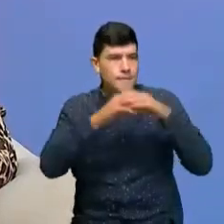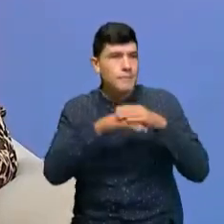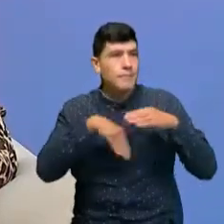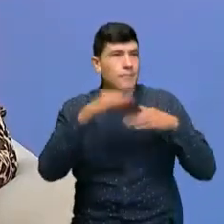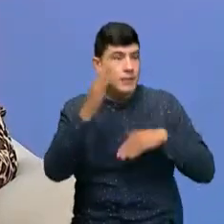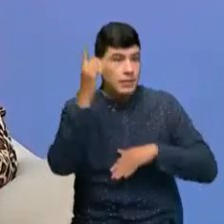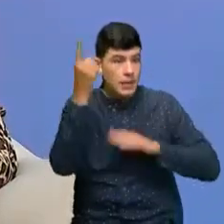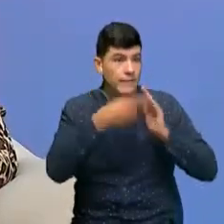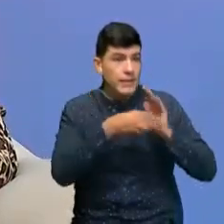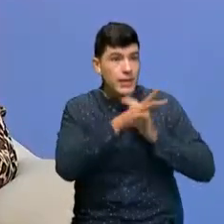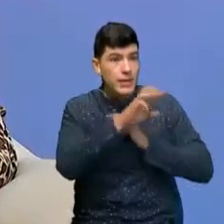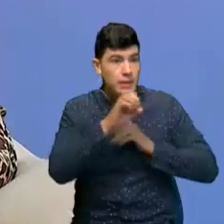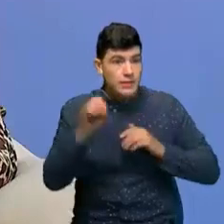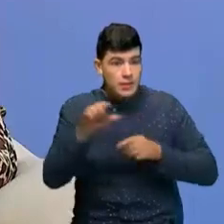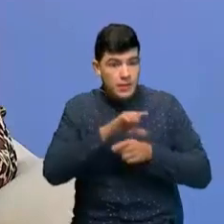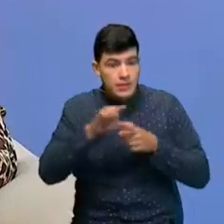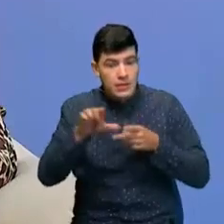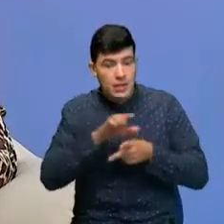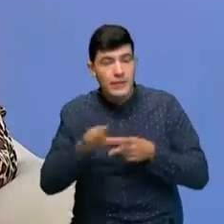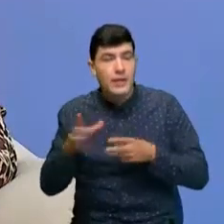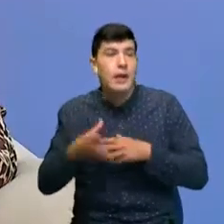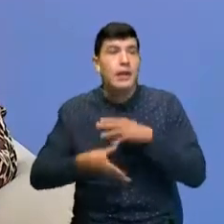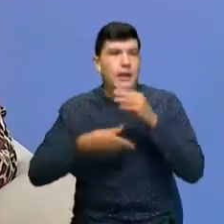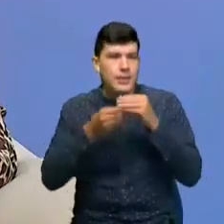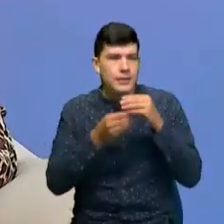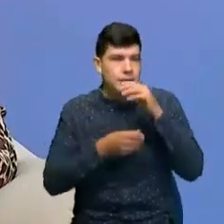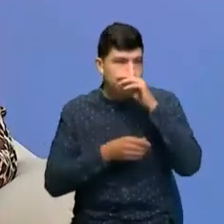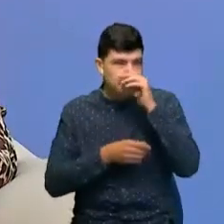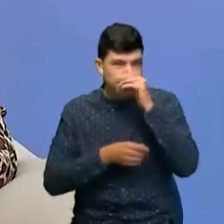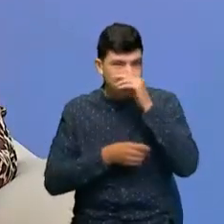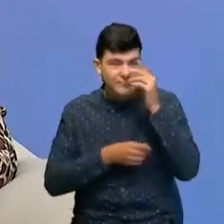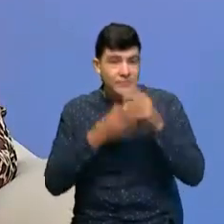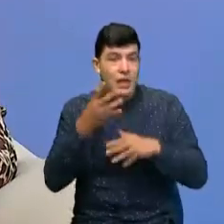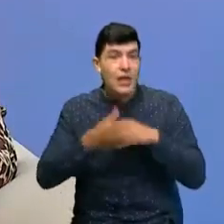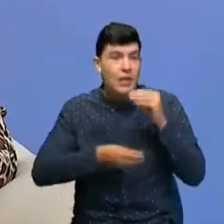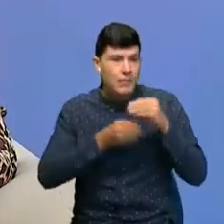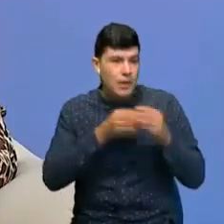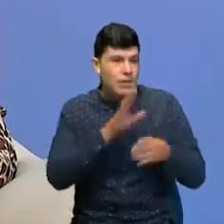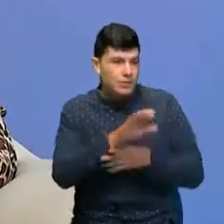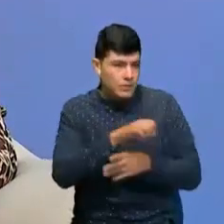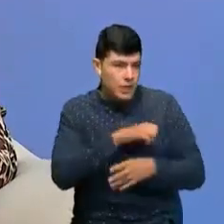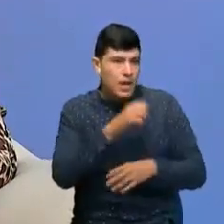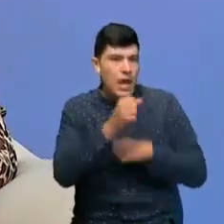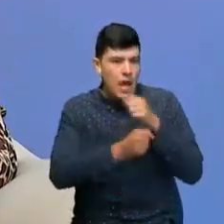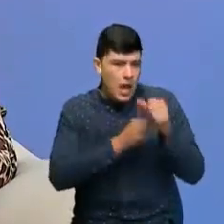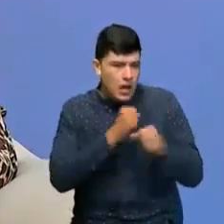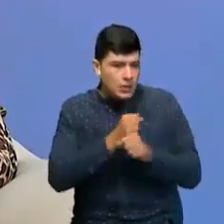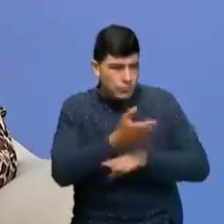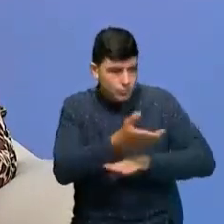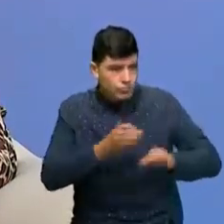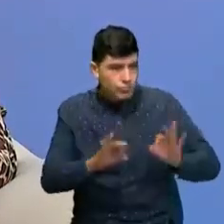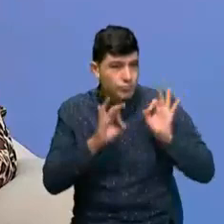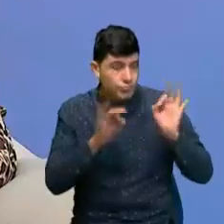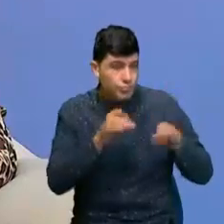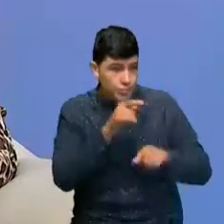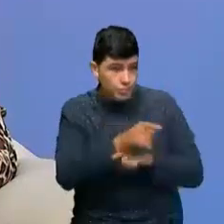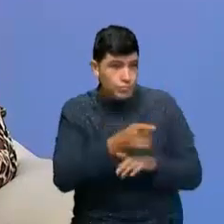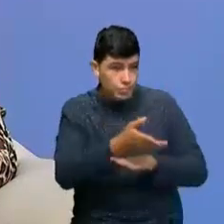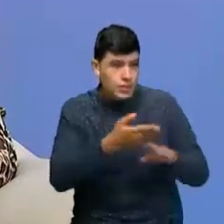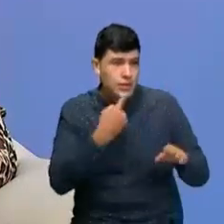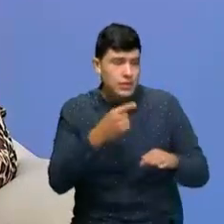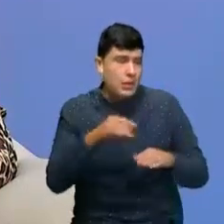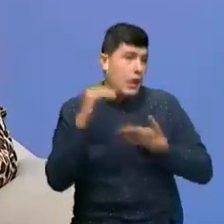de las 1.300 semanas y fuera de esto que tenga la edad que se le exige y el salario que devenga no sea más